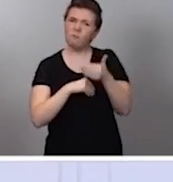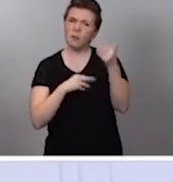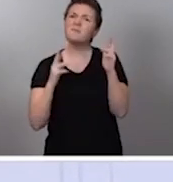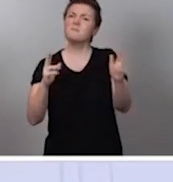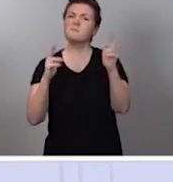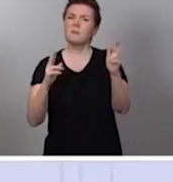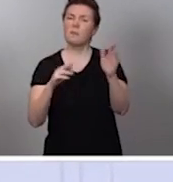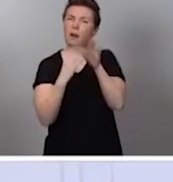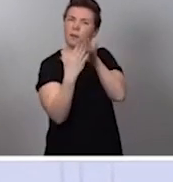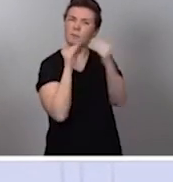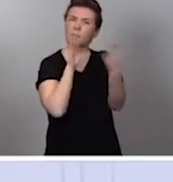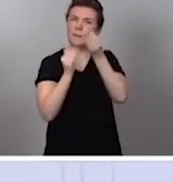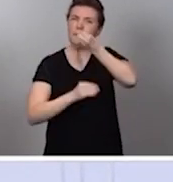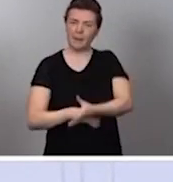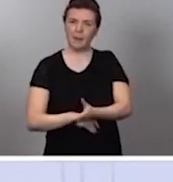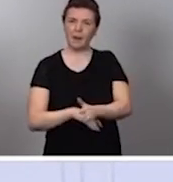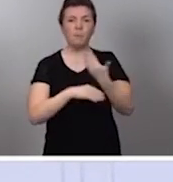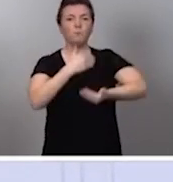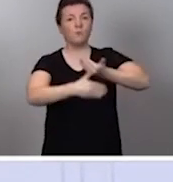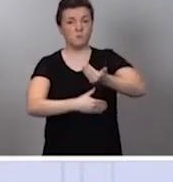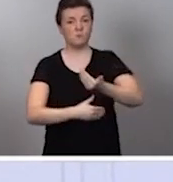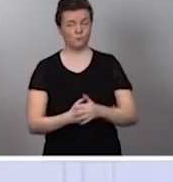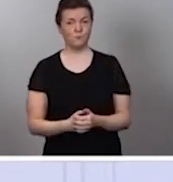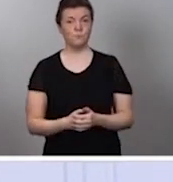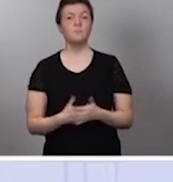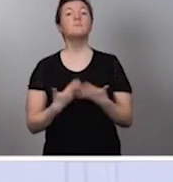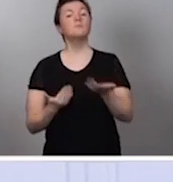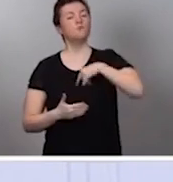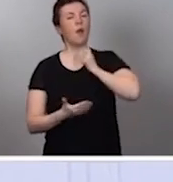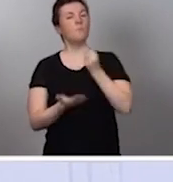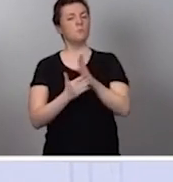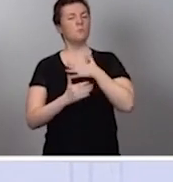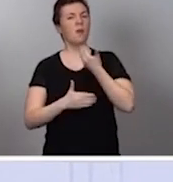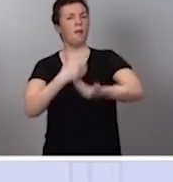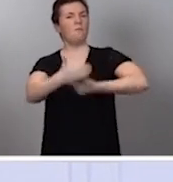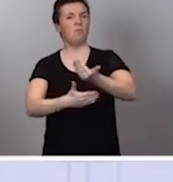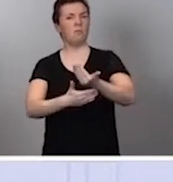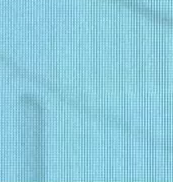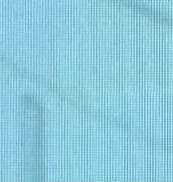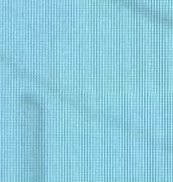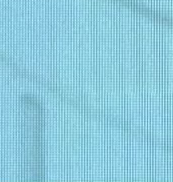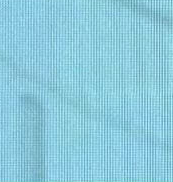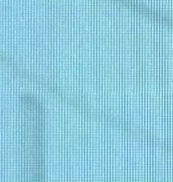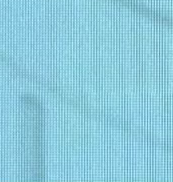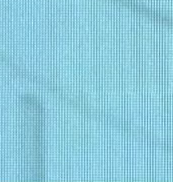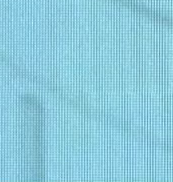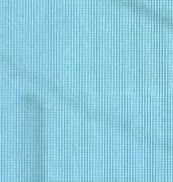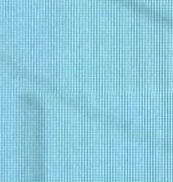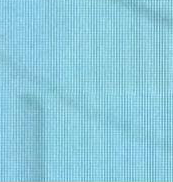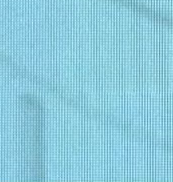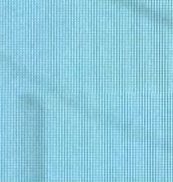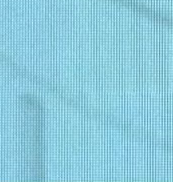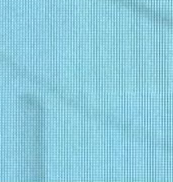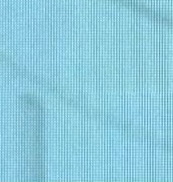la tasa de desempleo más alta de la Unión Europea con Grecia. Además, don Daniel, están contando como